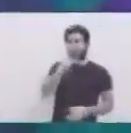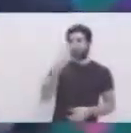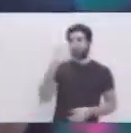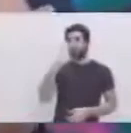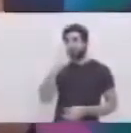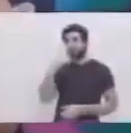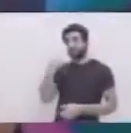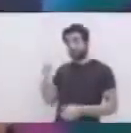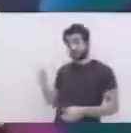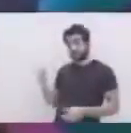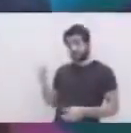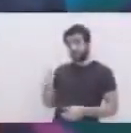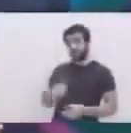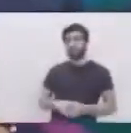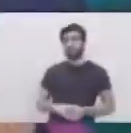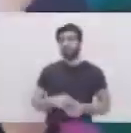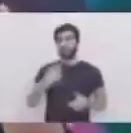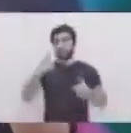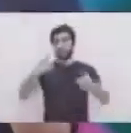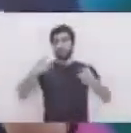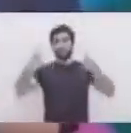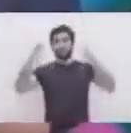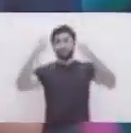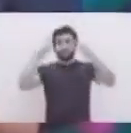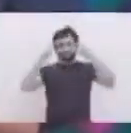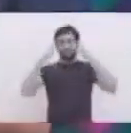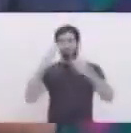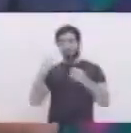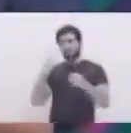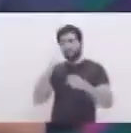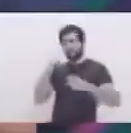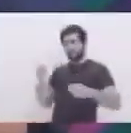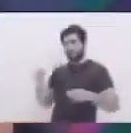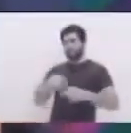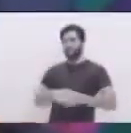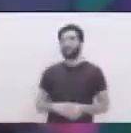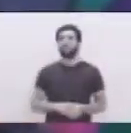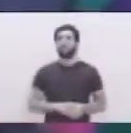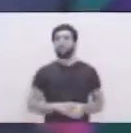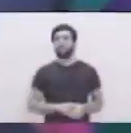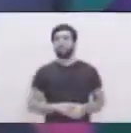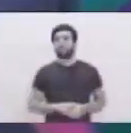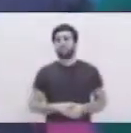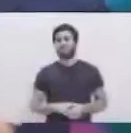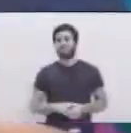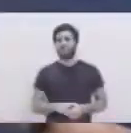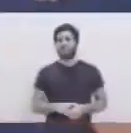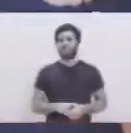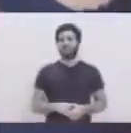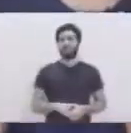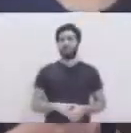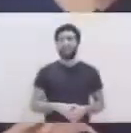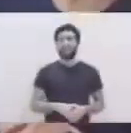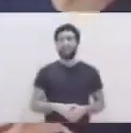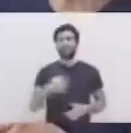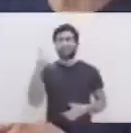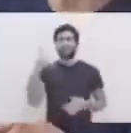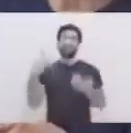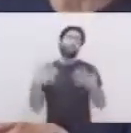Vamos a poner a nuestra modelo una para que ustedes vean más o menos qué es lo que vamos a hacer. Y justo de corona.